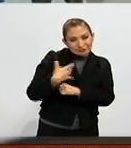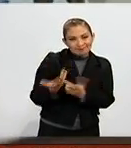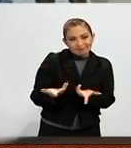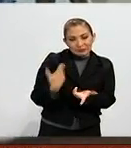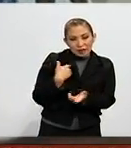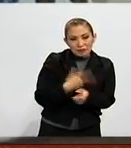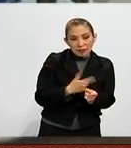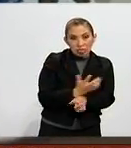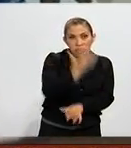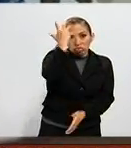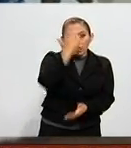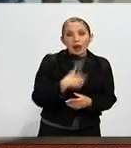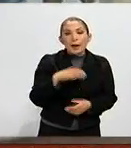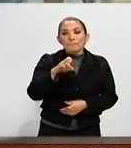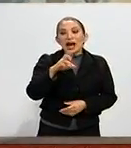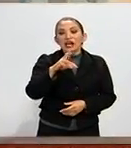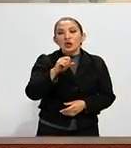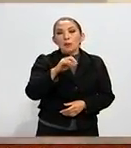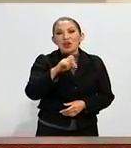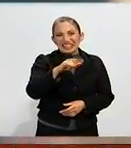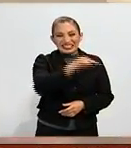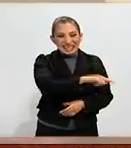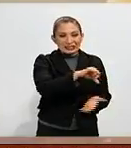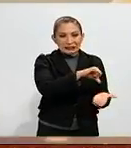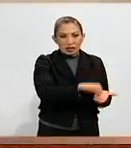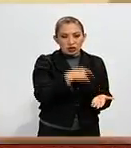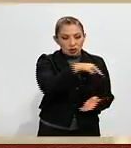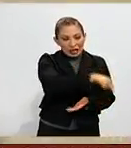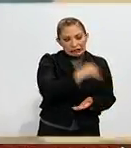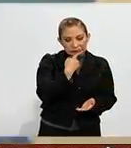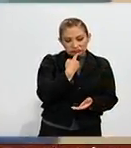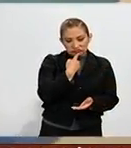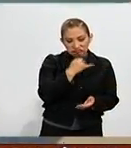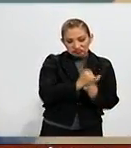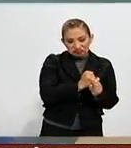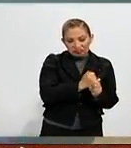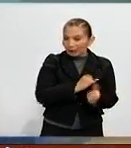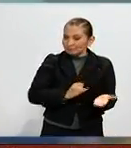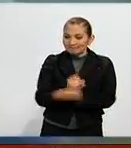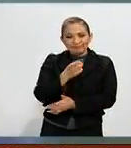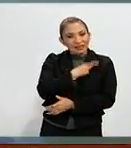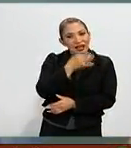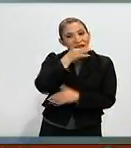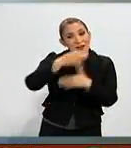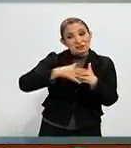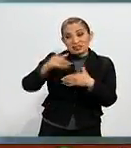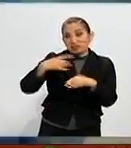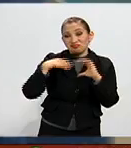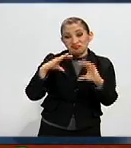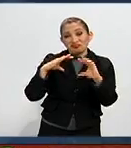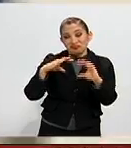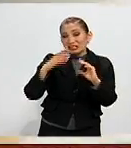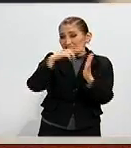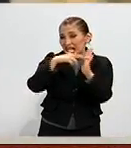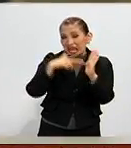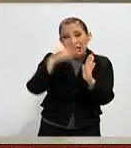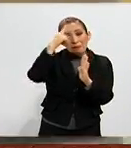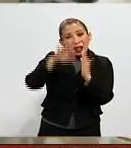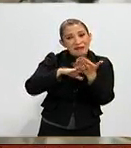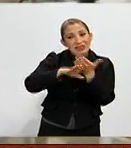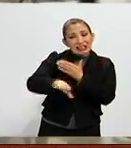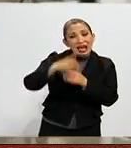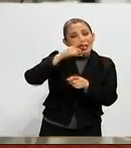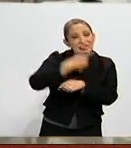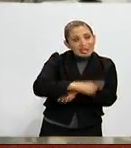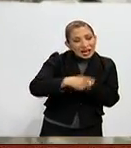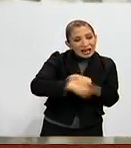por eso Mario Molina, el Centro Mario Molina, determina y dice hay que tomar medidas estrictas para evitar el